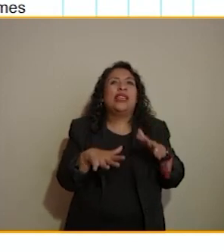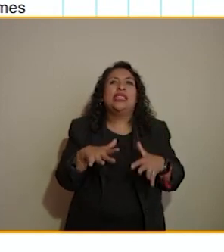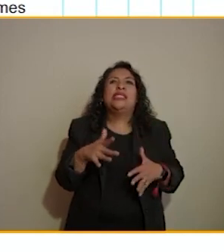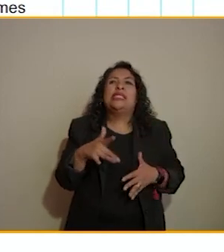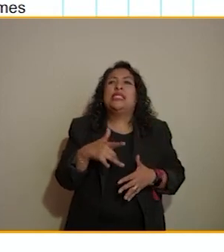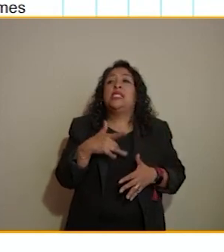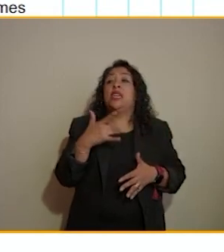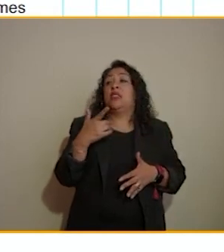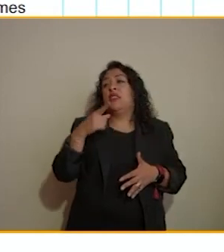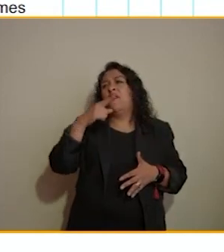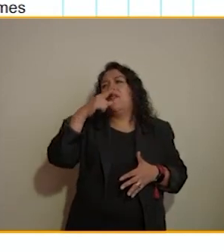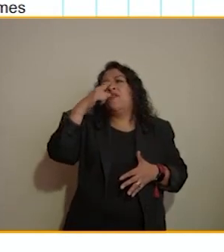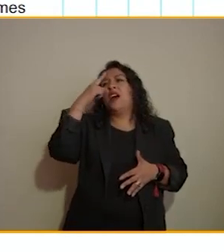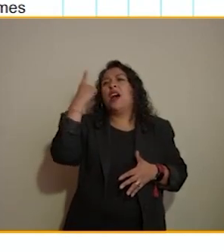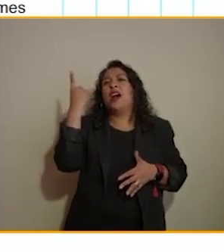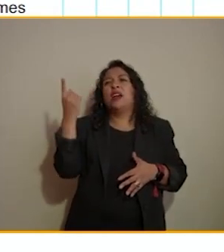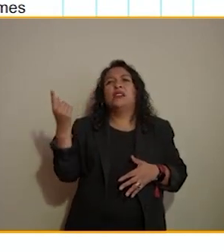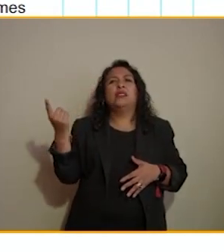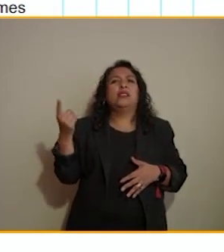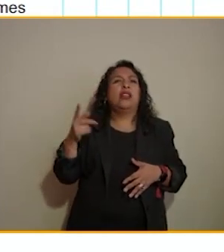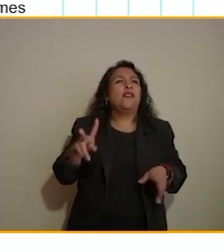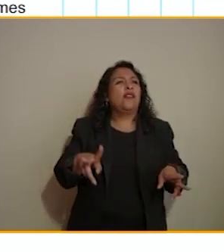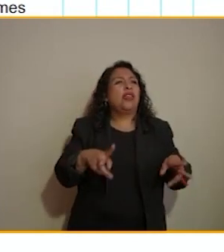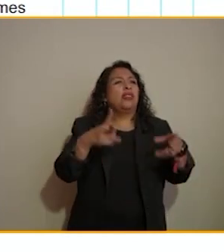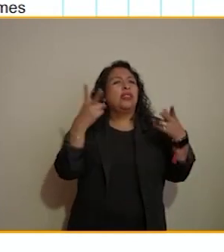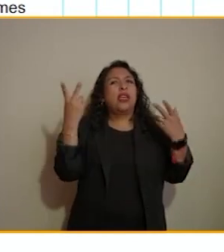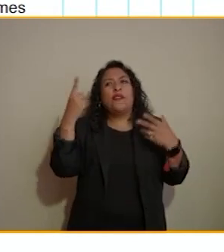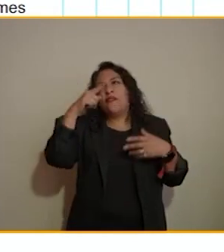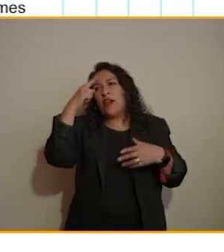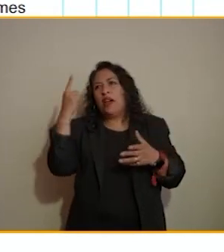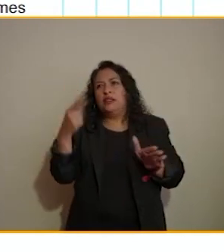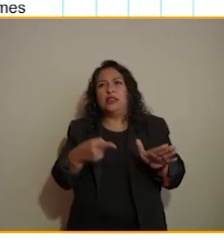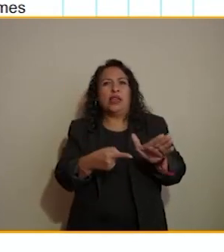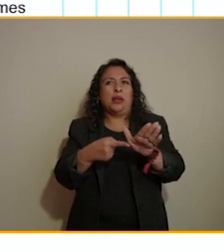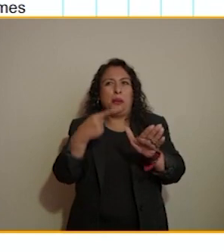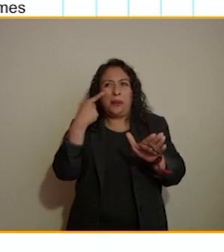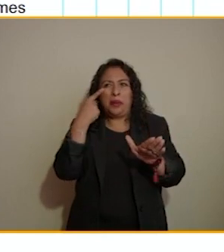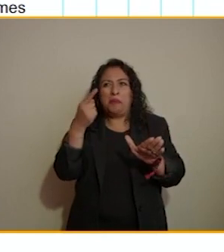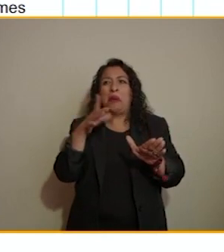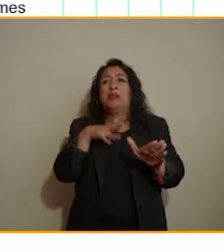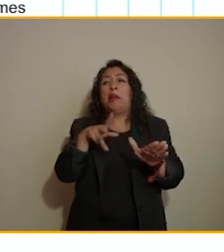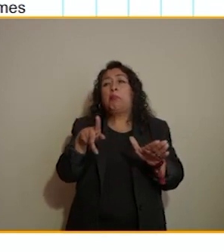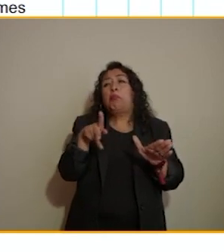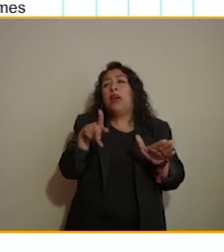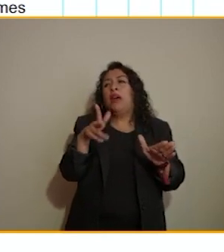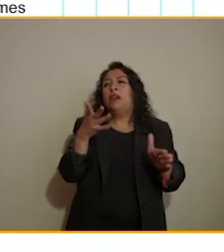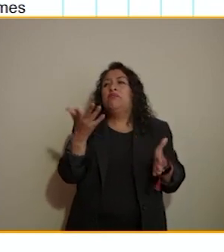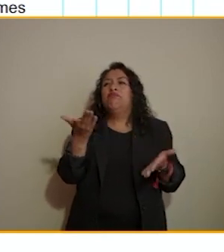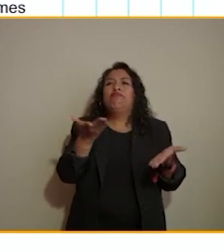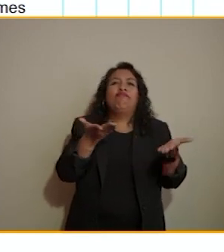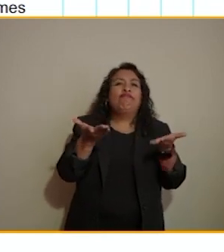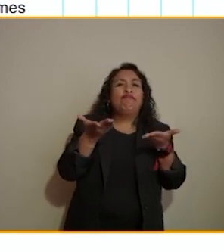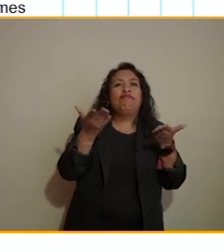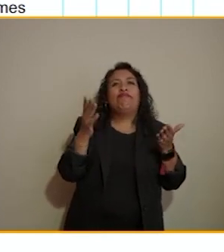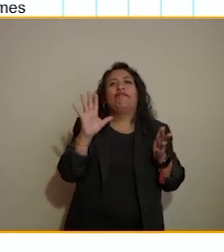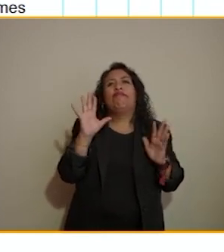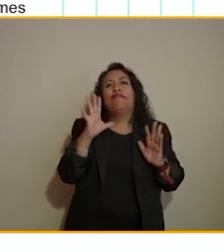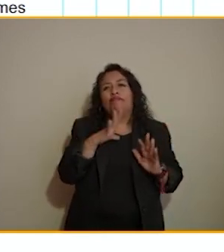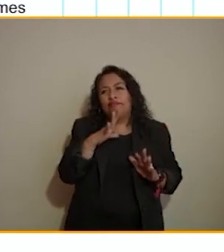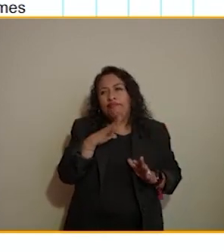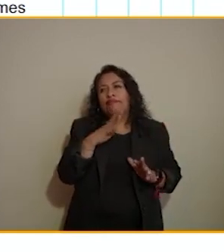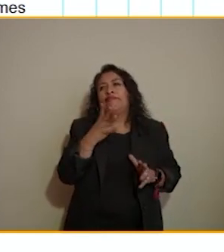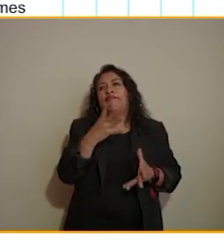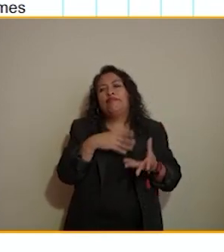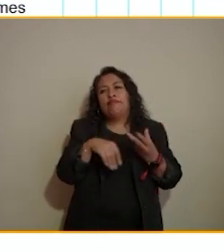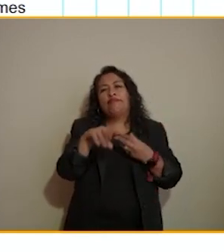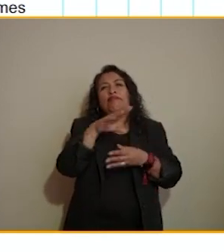sienten más fáciles de colocar, más fáciles de insertar y crean una aparente dinámica en la que hay un